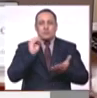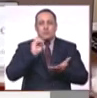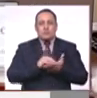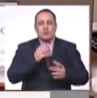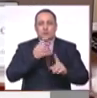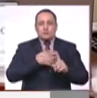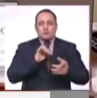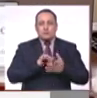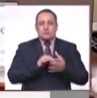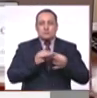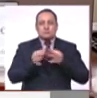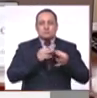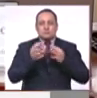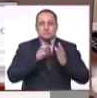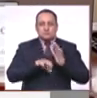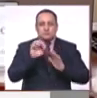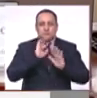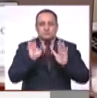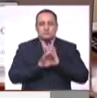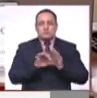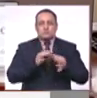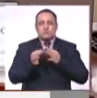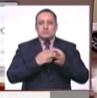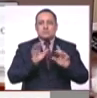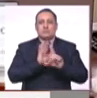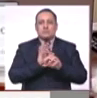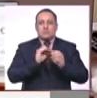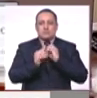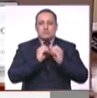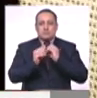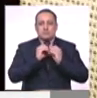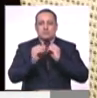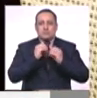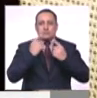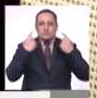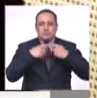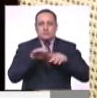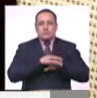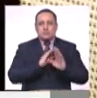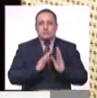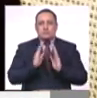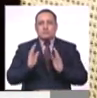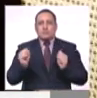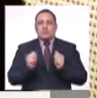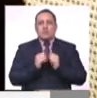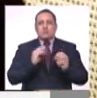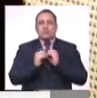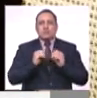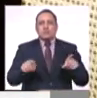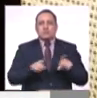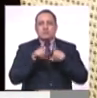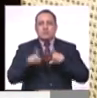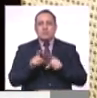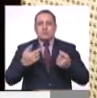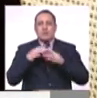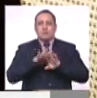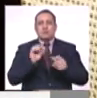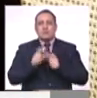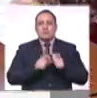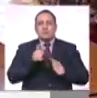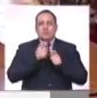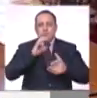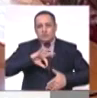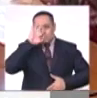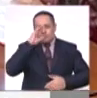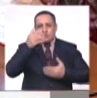análisis, así como también el dictamen que propone la ley que modifica la ley que crea el Plan Integral de Reparaciones para incluir a las víctimas de